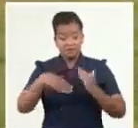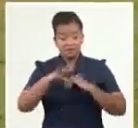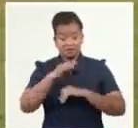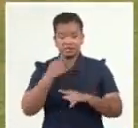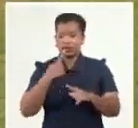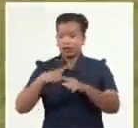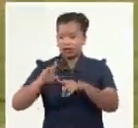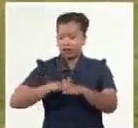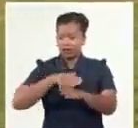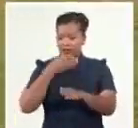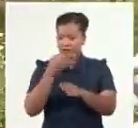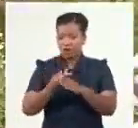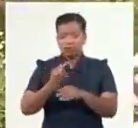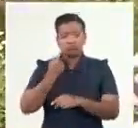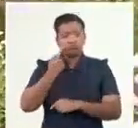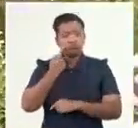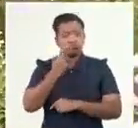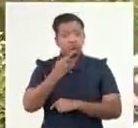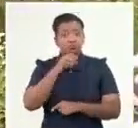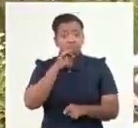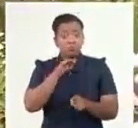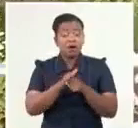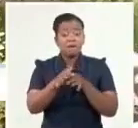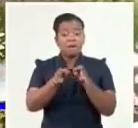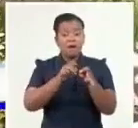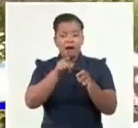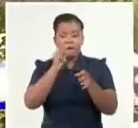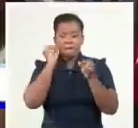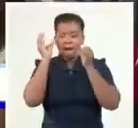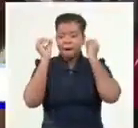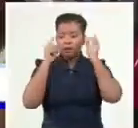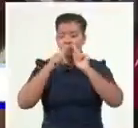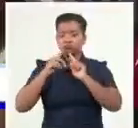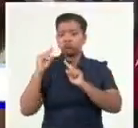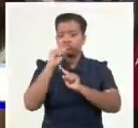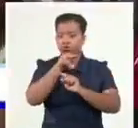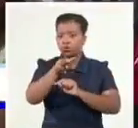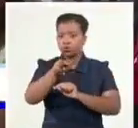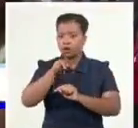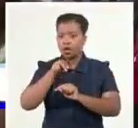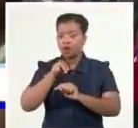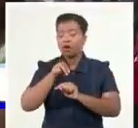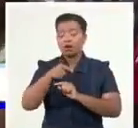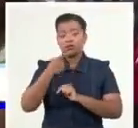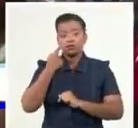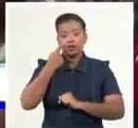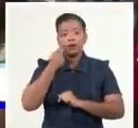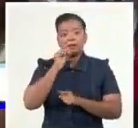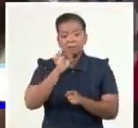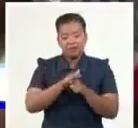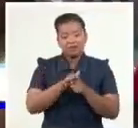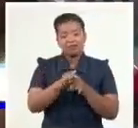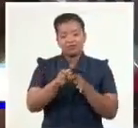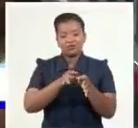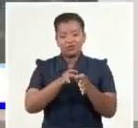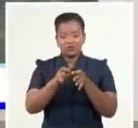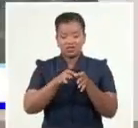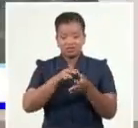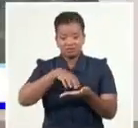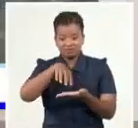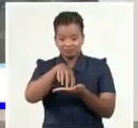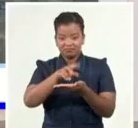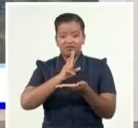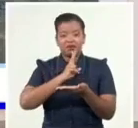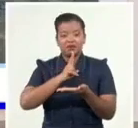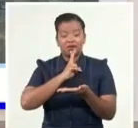momento, reconoció la introducción de innovaciones tecnológicas para poner en funcionamiento estos centros y